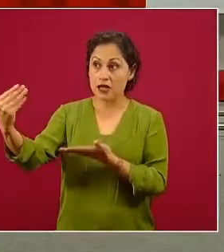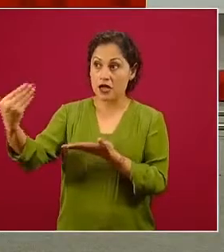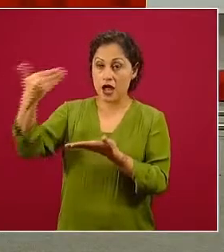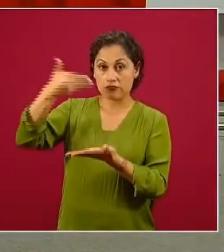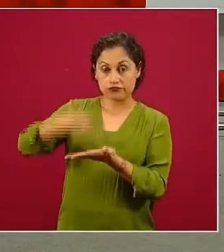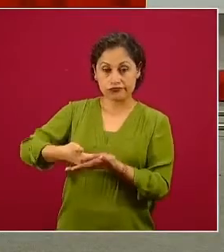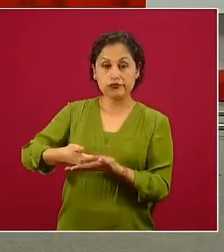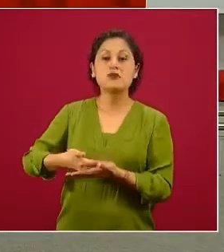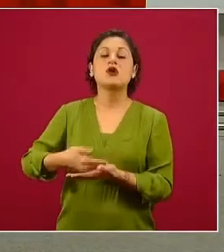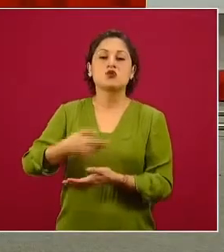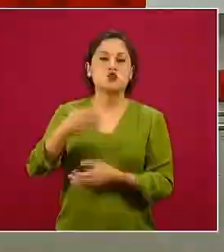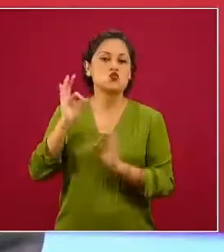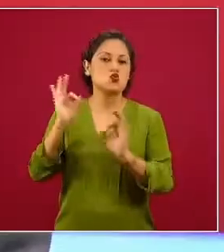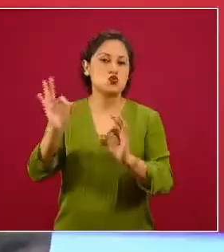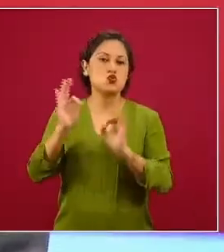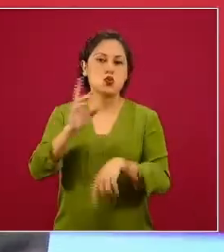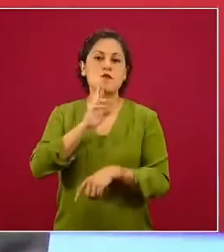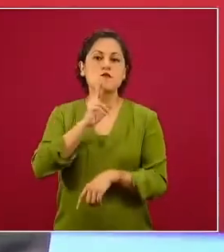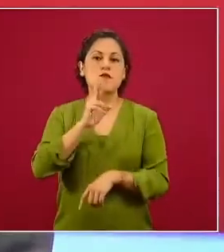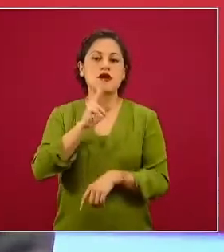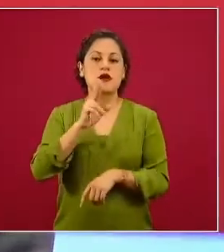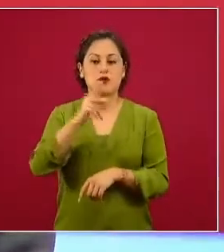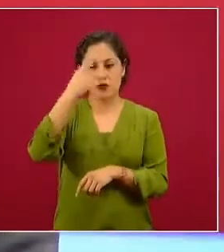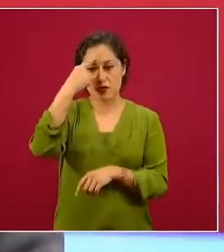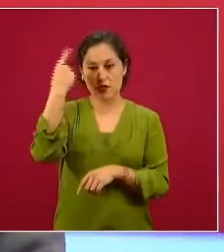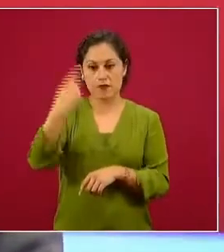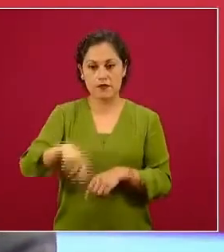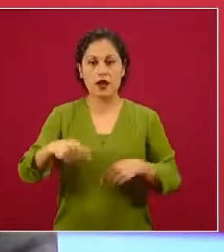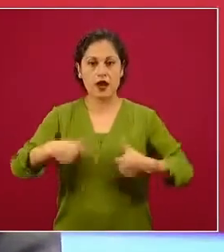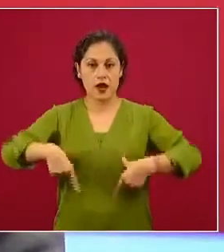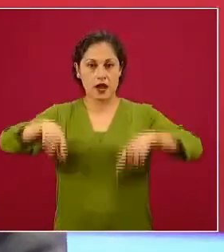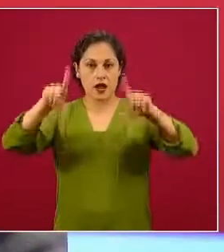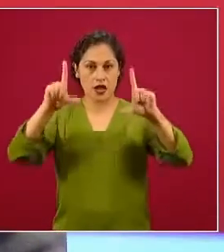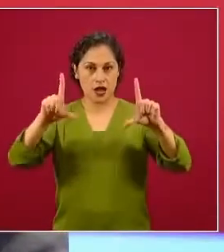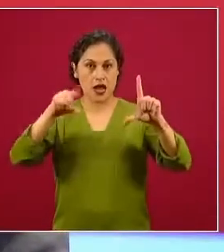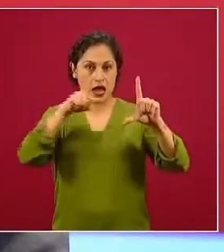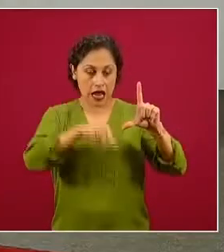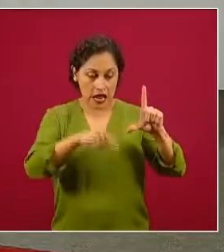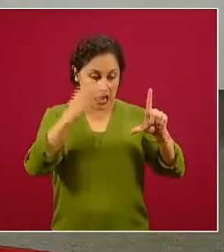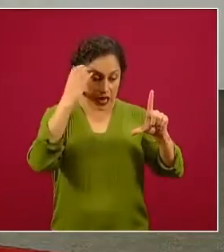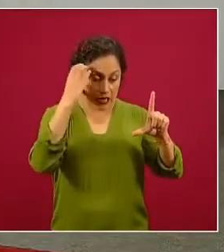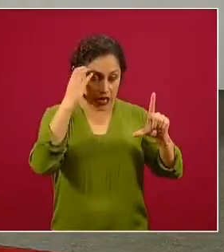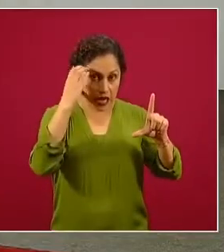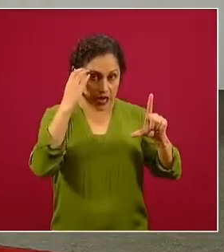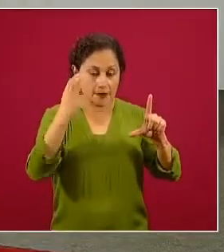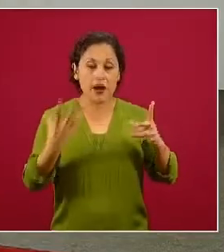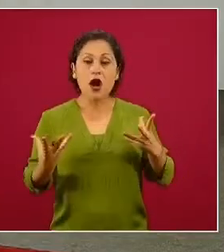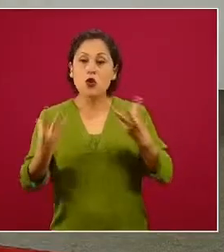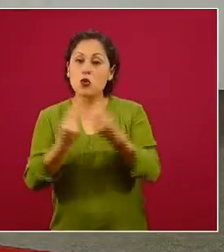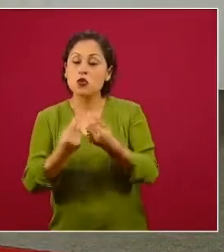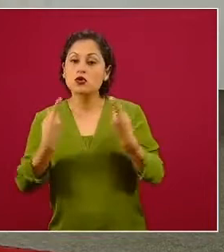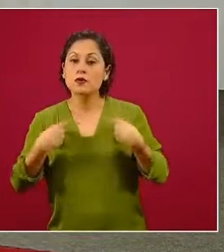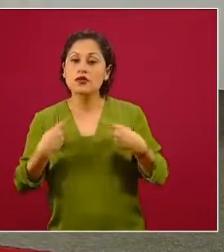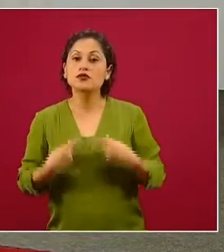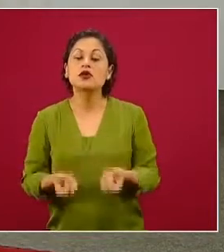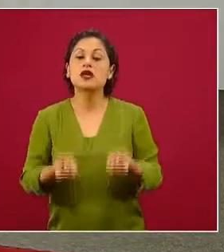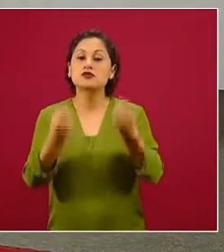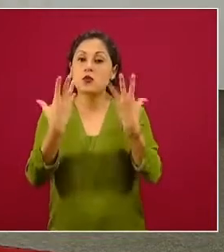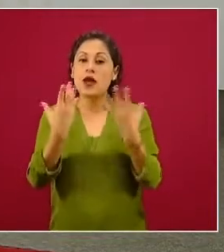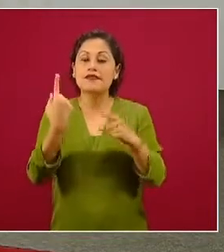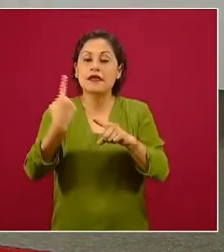mucho más explícito que el registro tiene que incluir el personal. Y es posible que en una de las variables, que